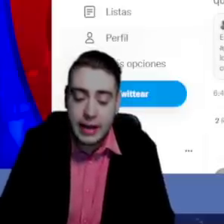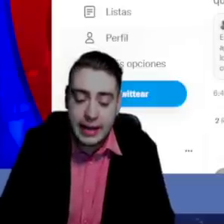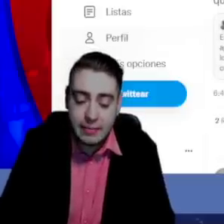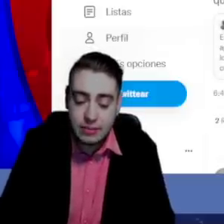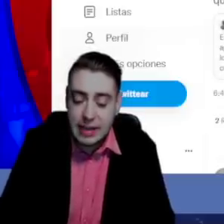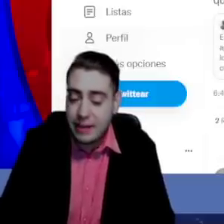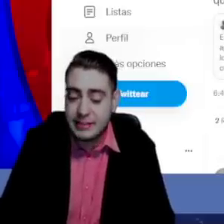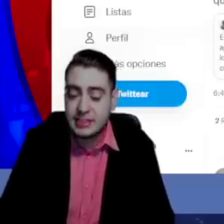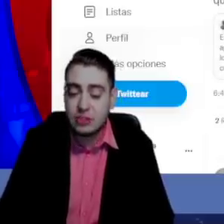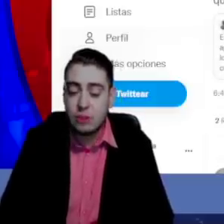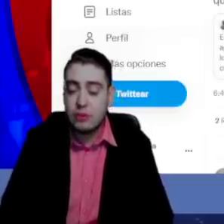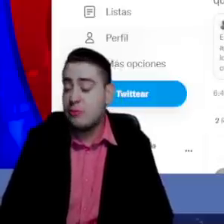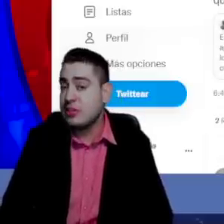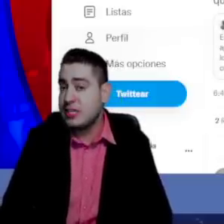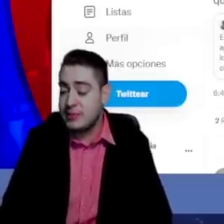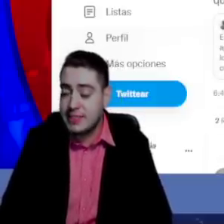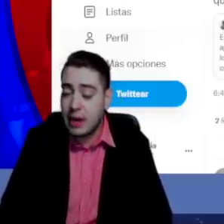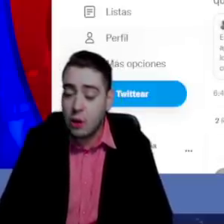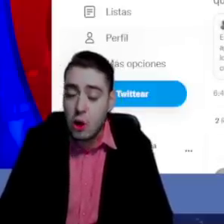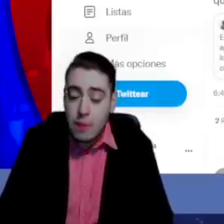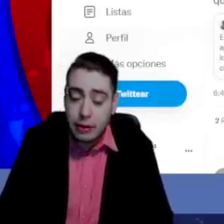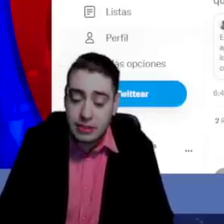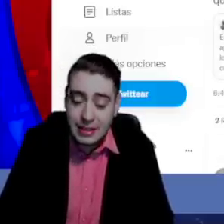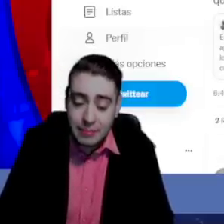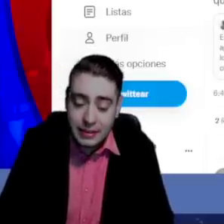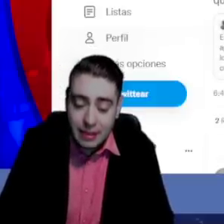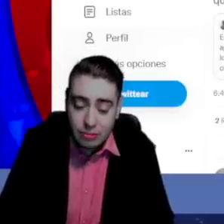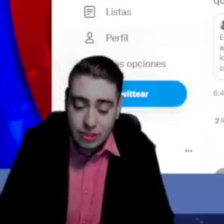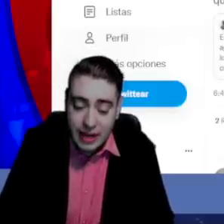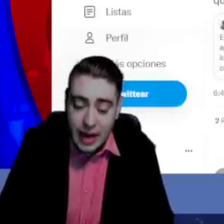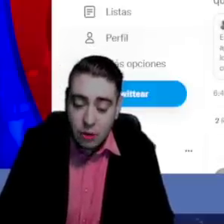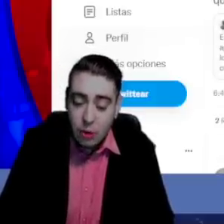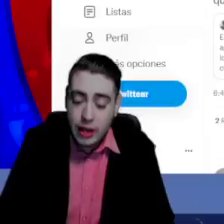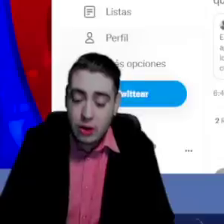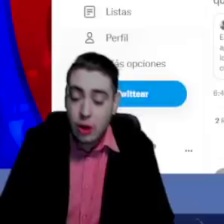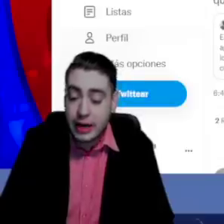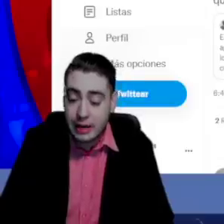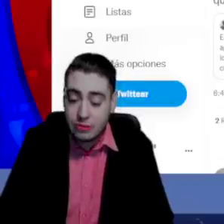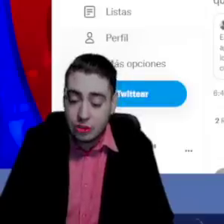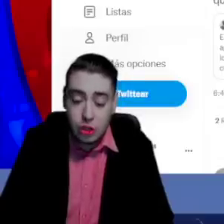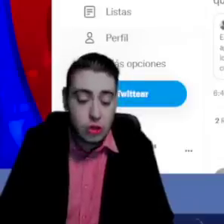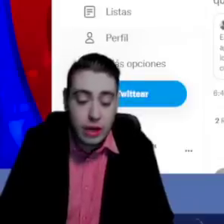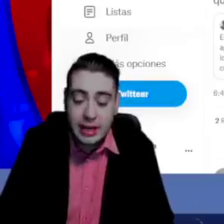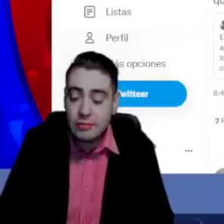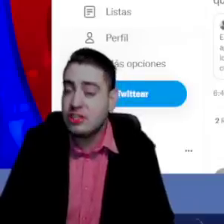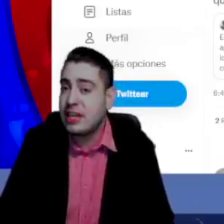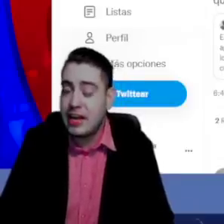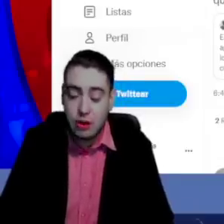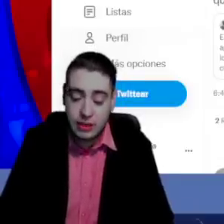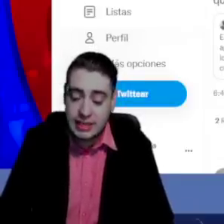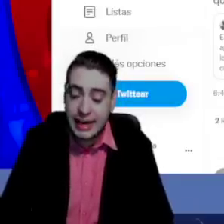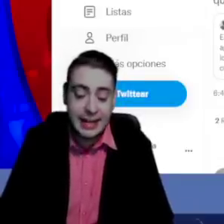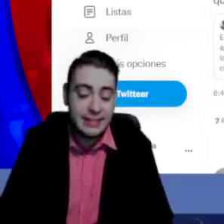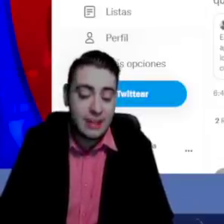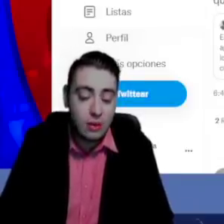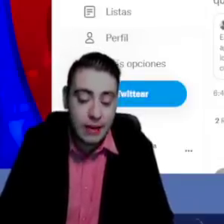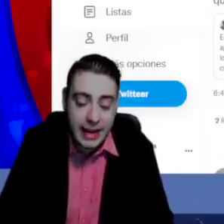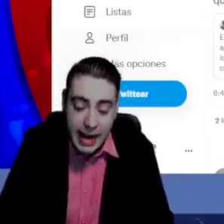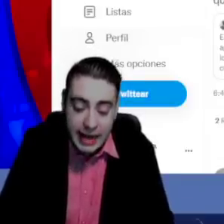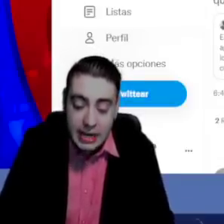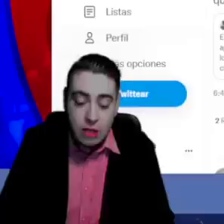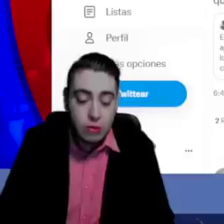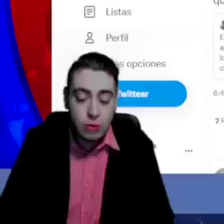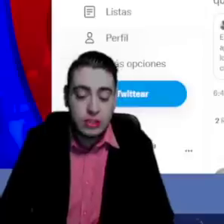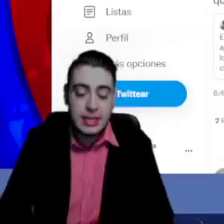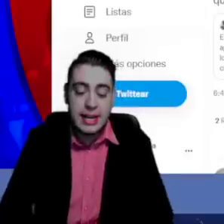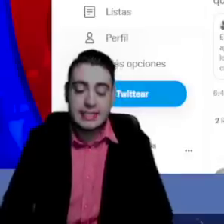claro lo que queremos, a veces no podemos expresarlo, pero siempre tenemos claro lo que no queremos. No queremos traidores, gente doble